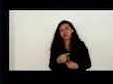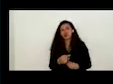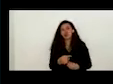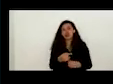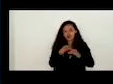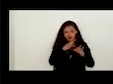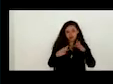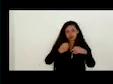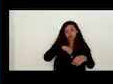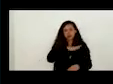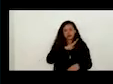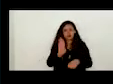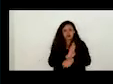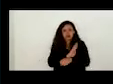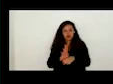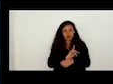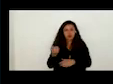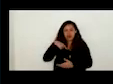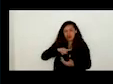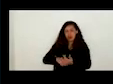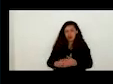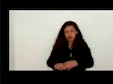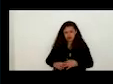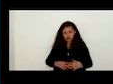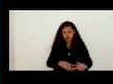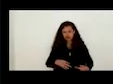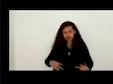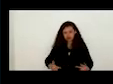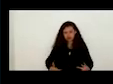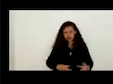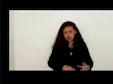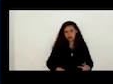tenemos todos en el intestino y que con el paso del tiempo